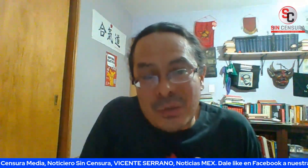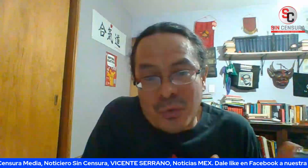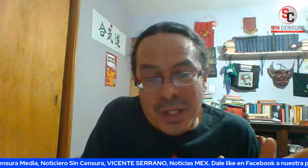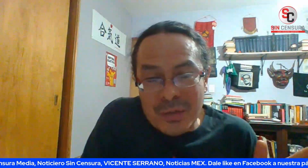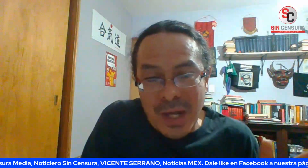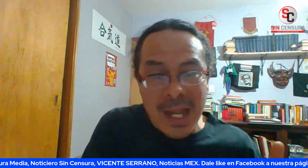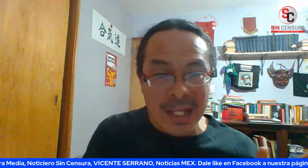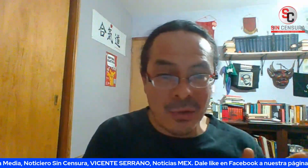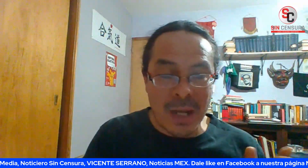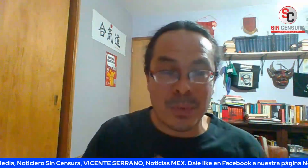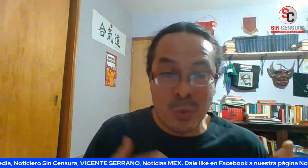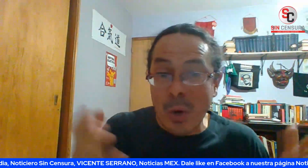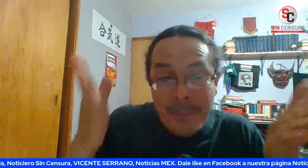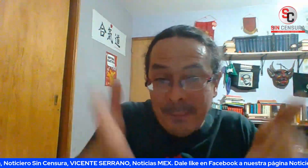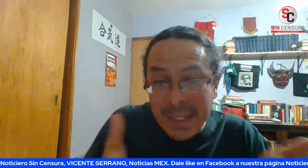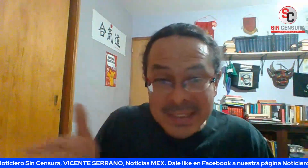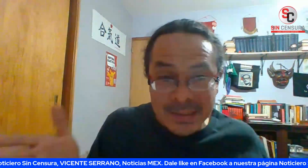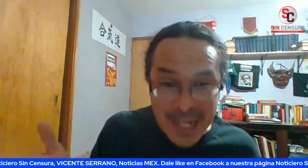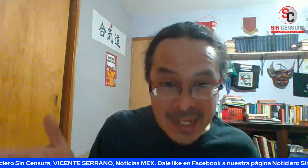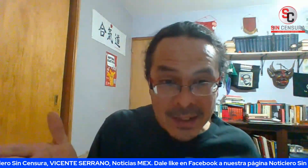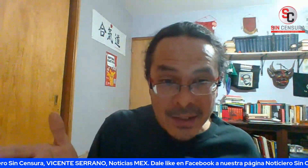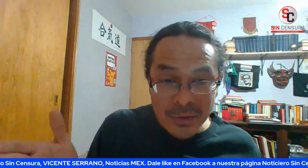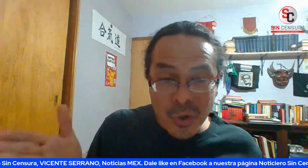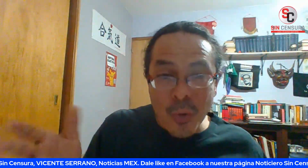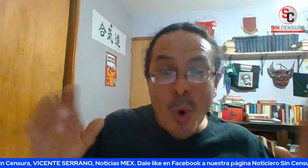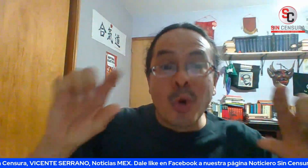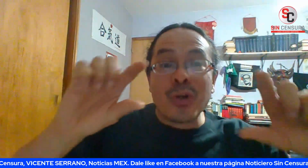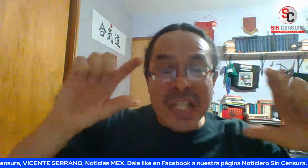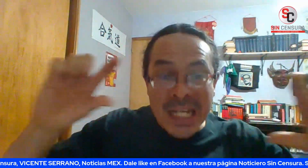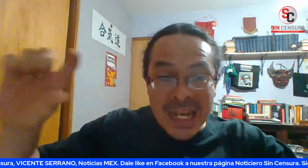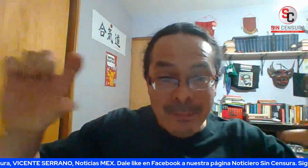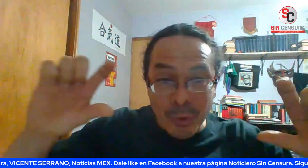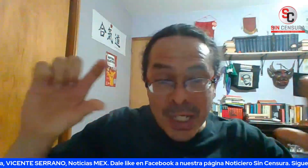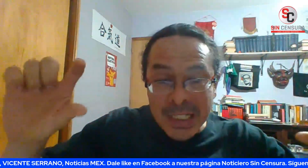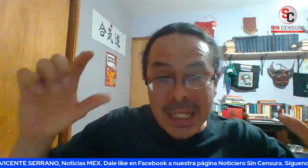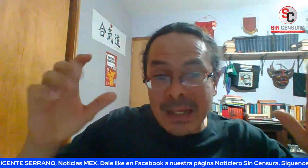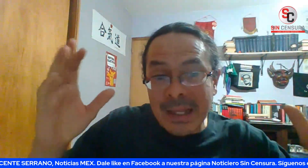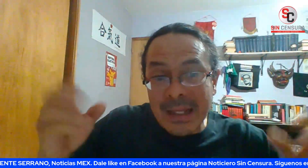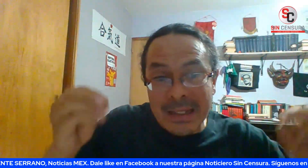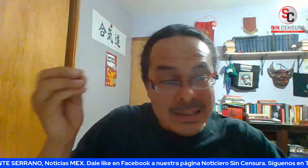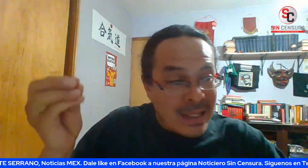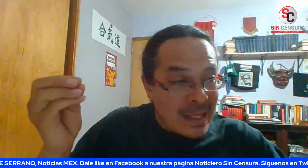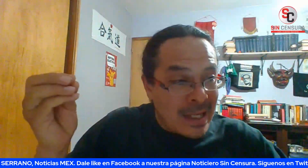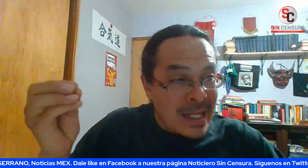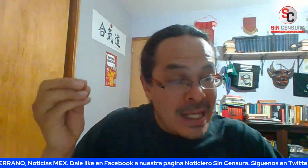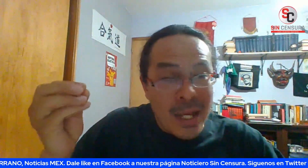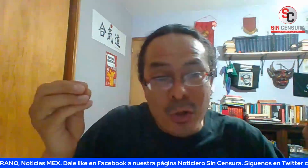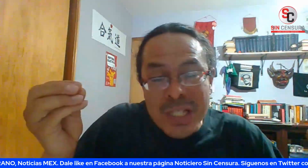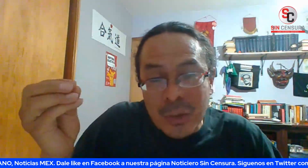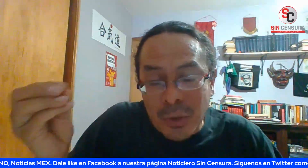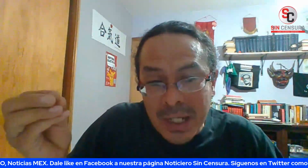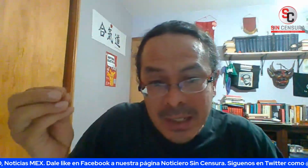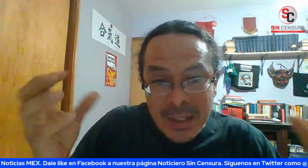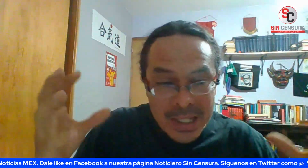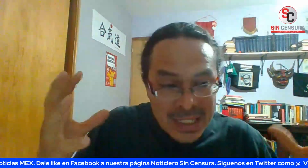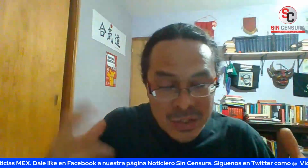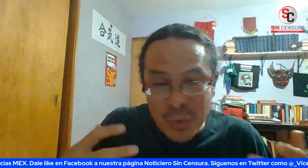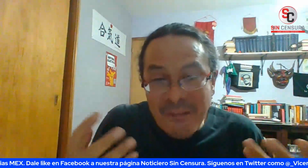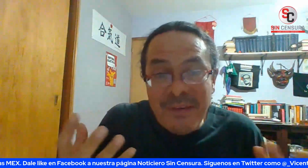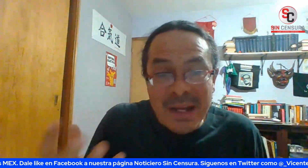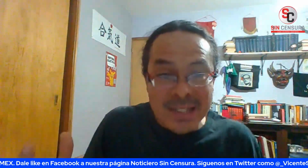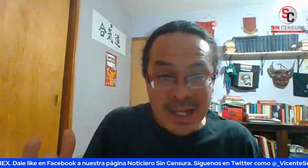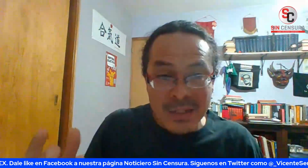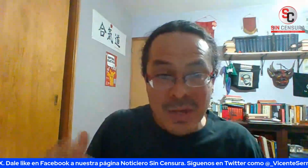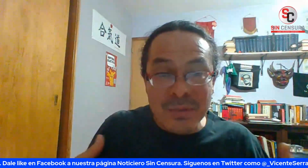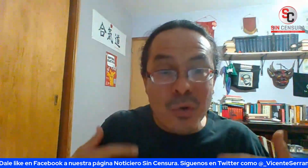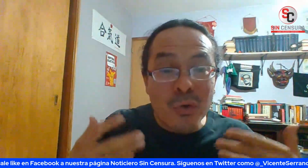propio Instituto Nacional Electoral pues juega un papel central, ¿no? Como consigna política de el INE no se toca, y esa es